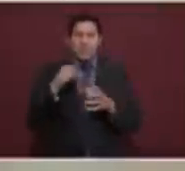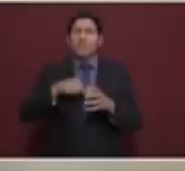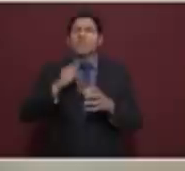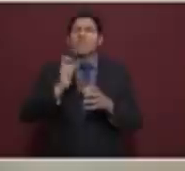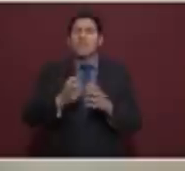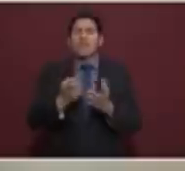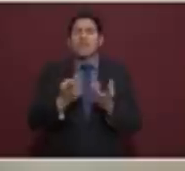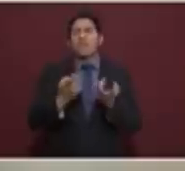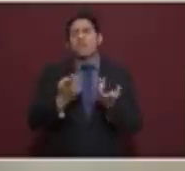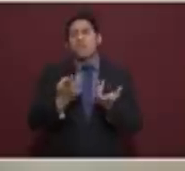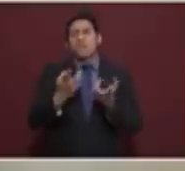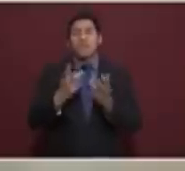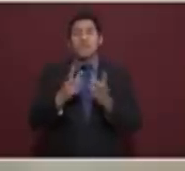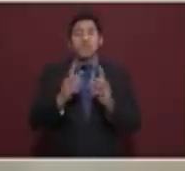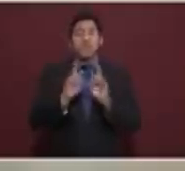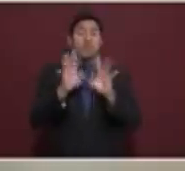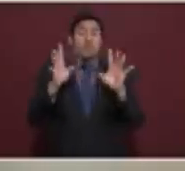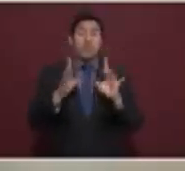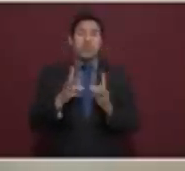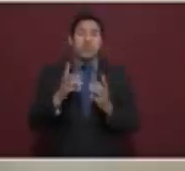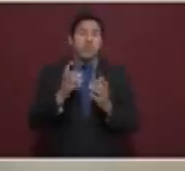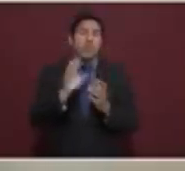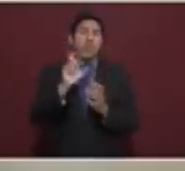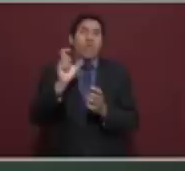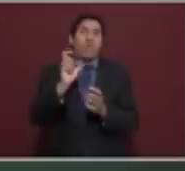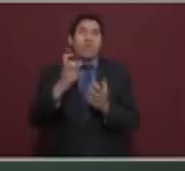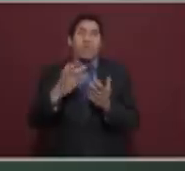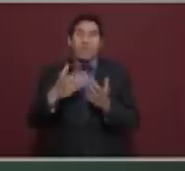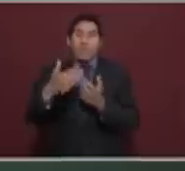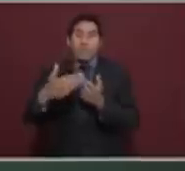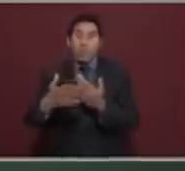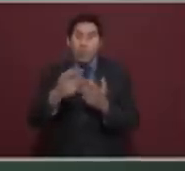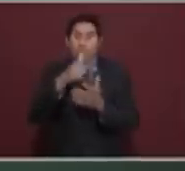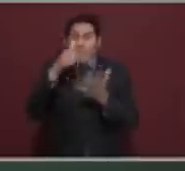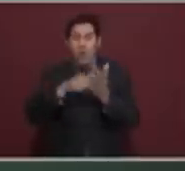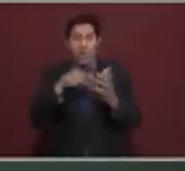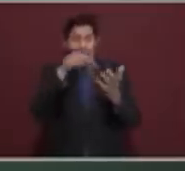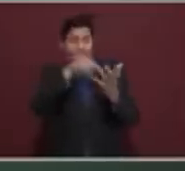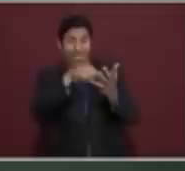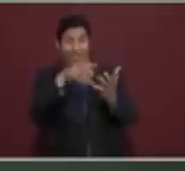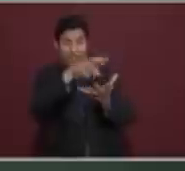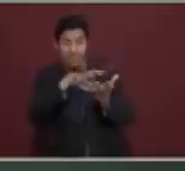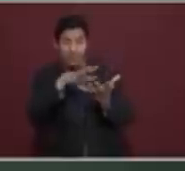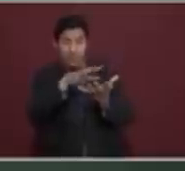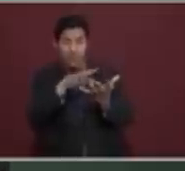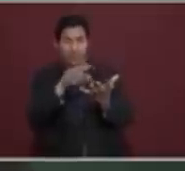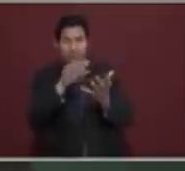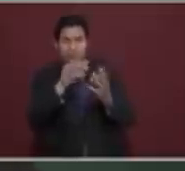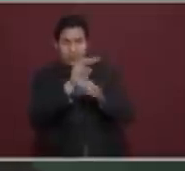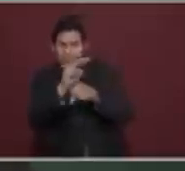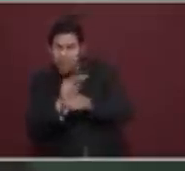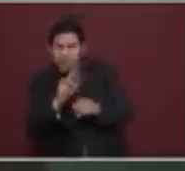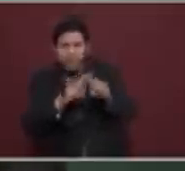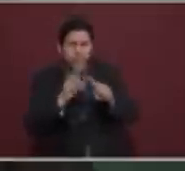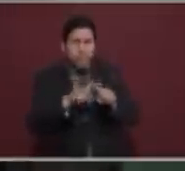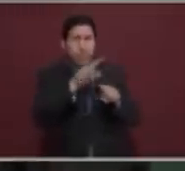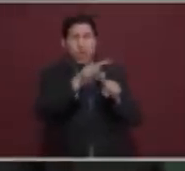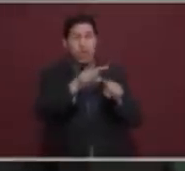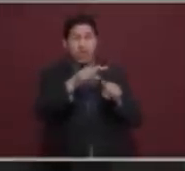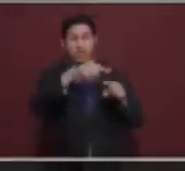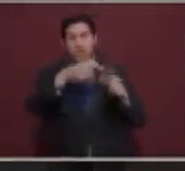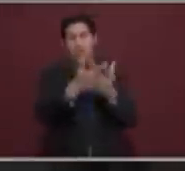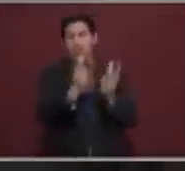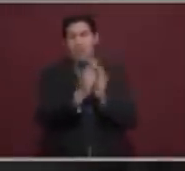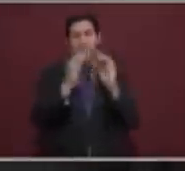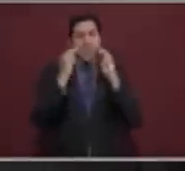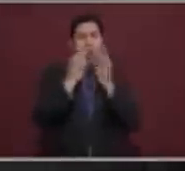que cuando haya cuando en una región se trabaja contra la inseguridad venga un desplazamiento